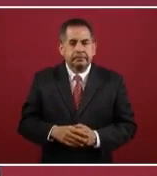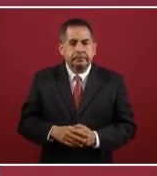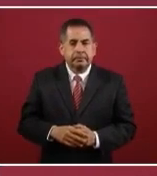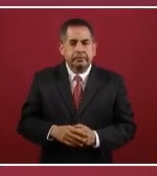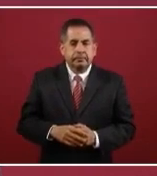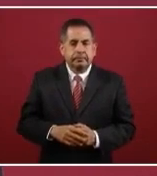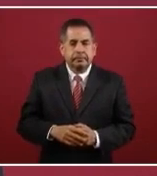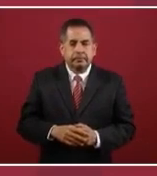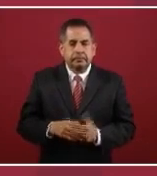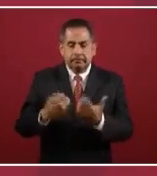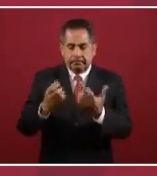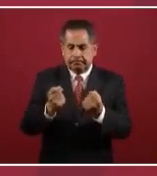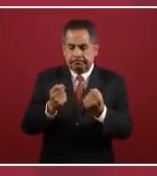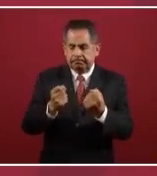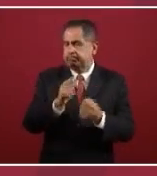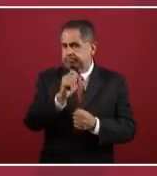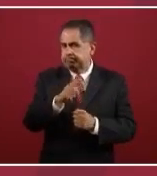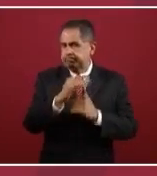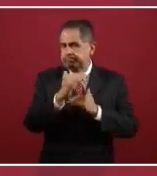Caso de la leche, sí,